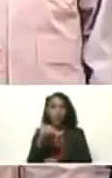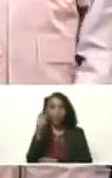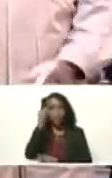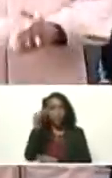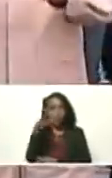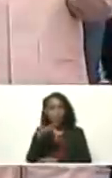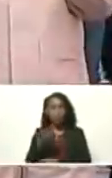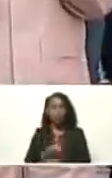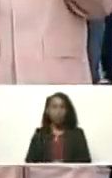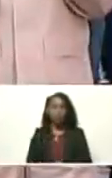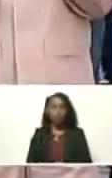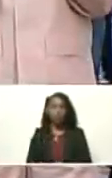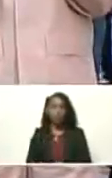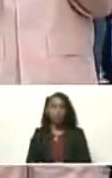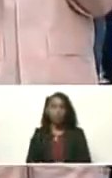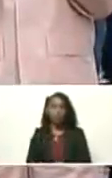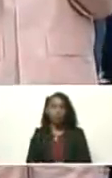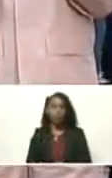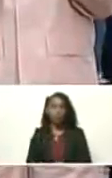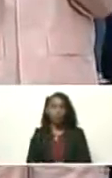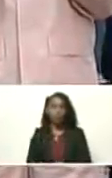pueblo.